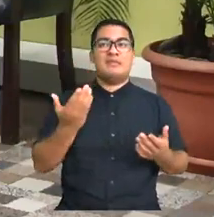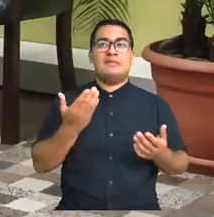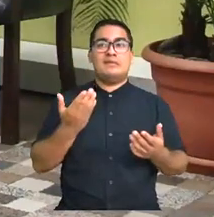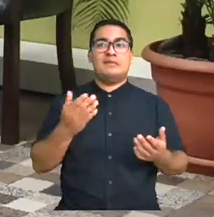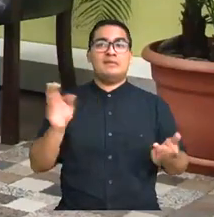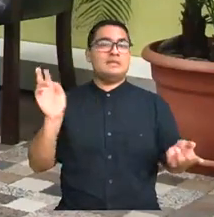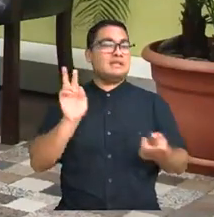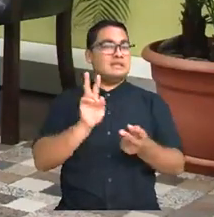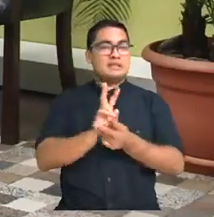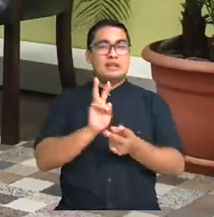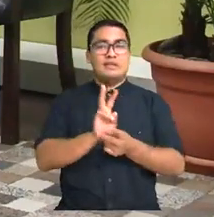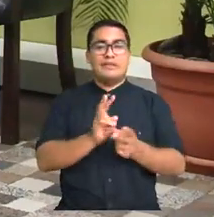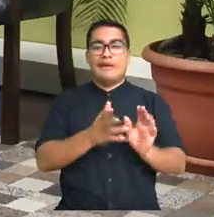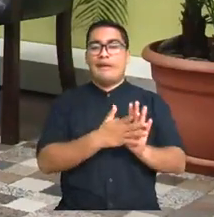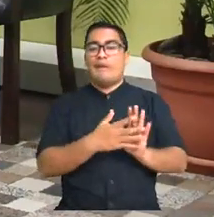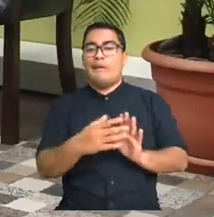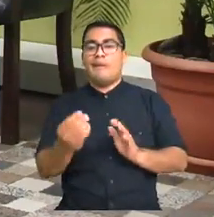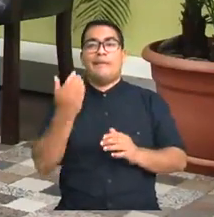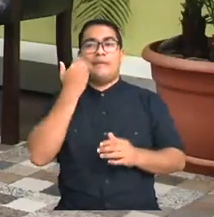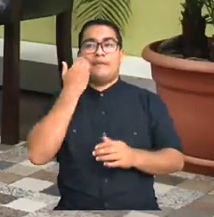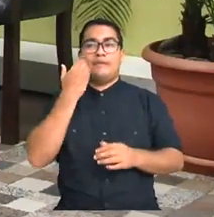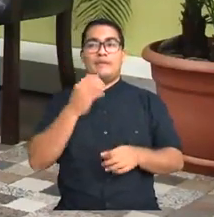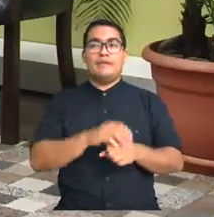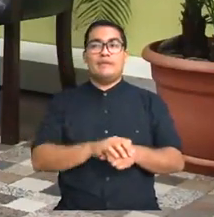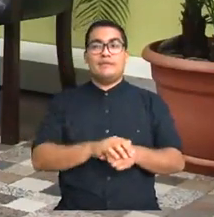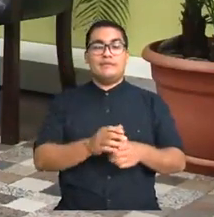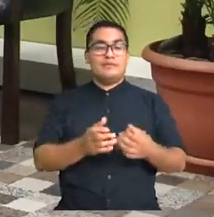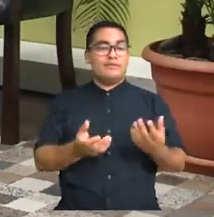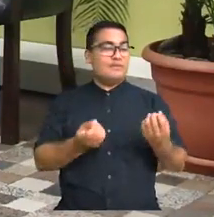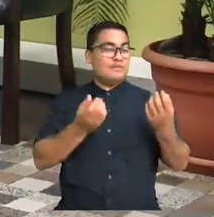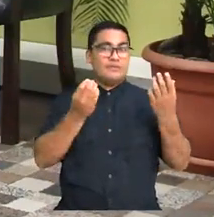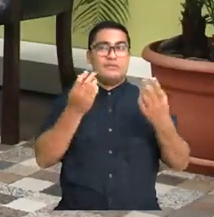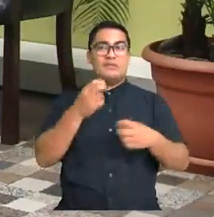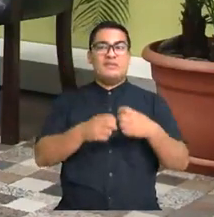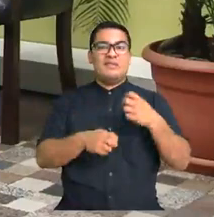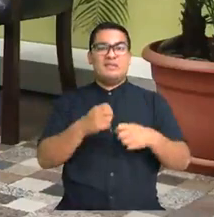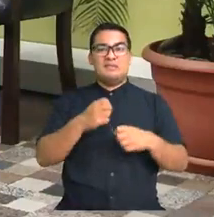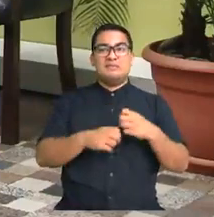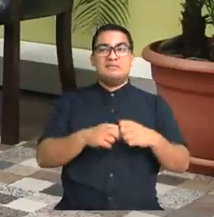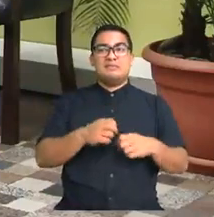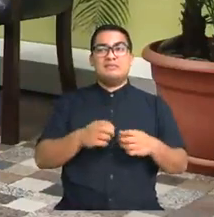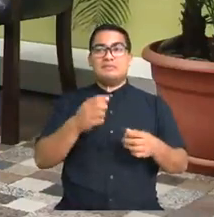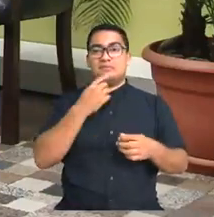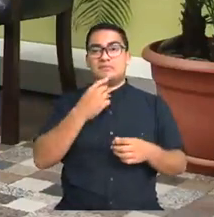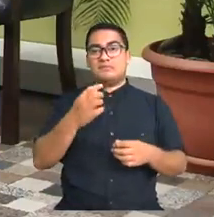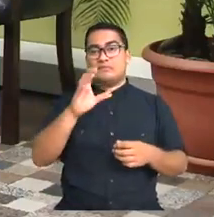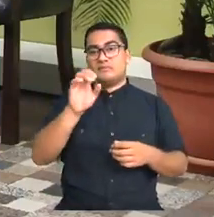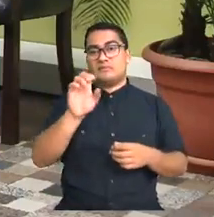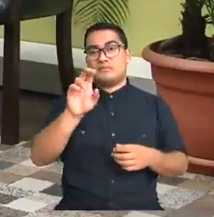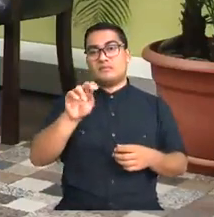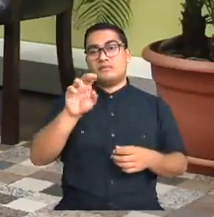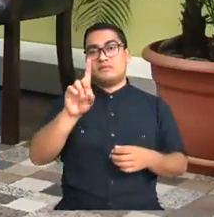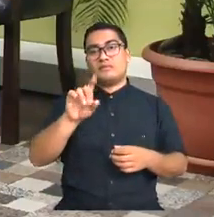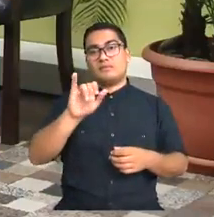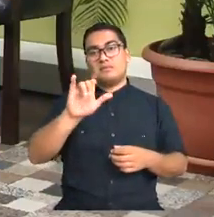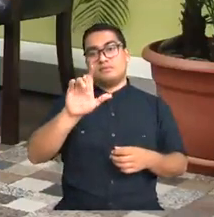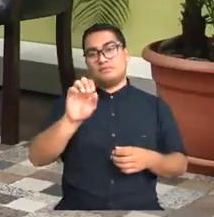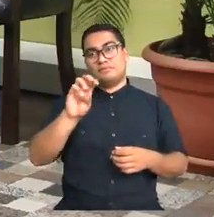transmisión sexual, enfermedades infecciosas, moluscos, condilomas, todas